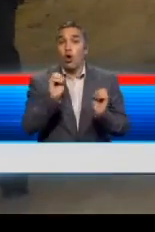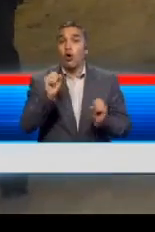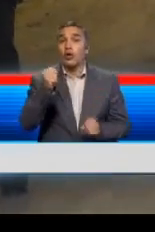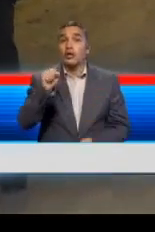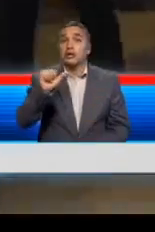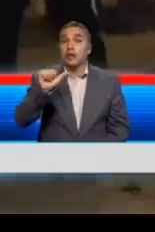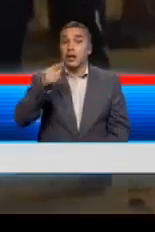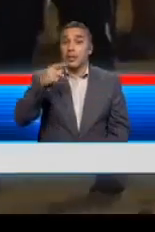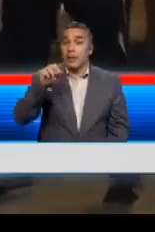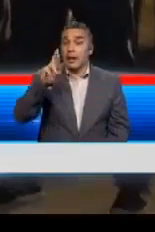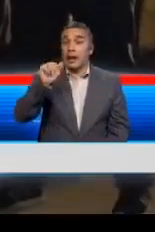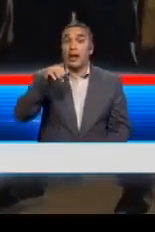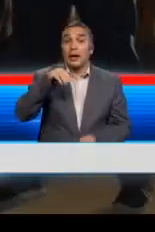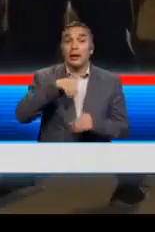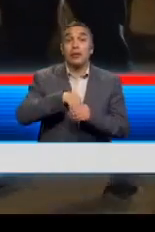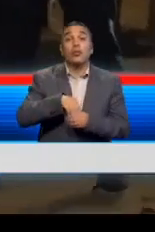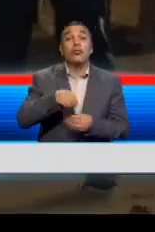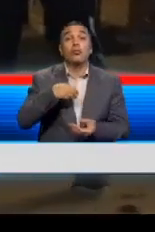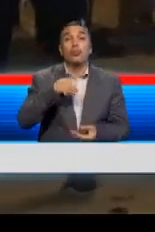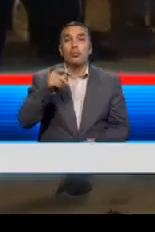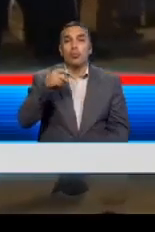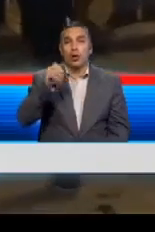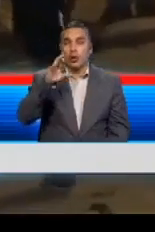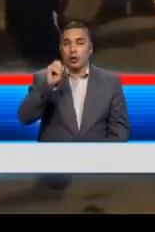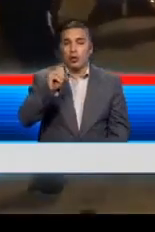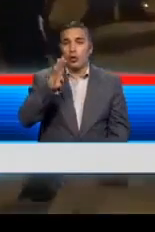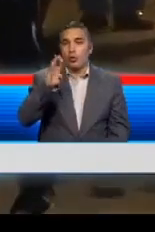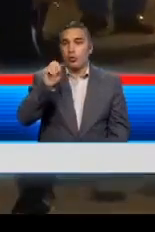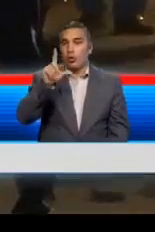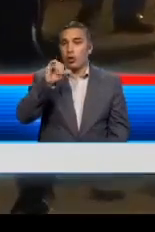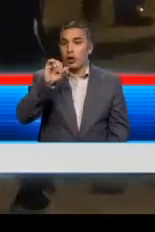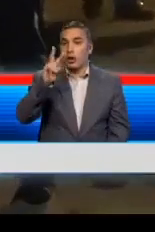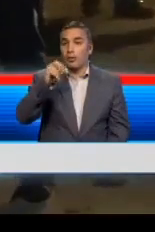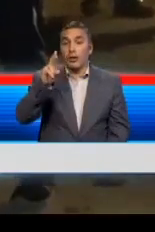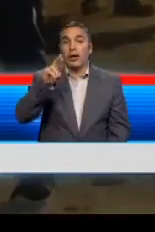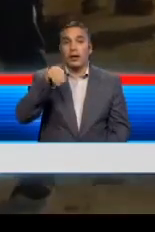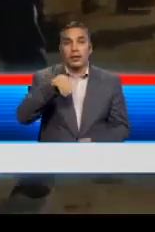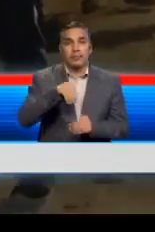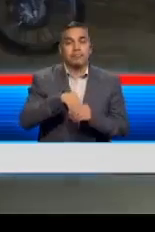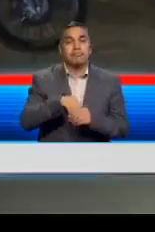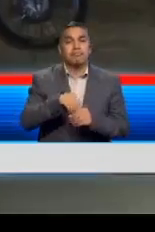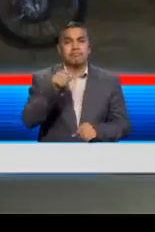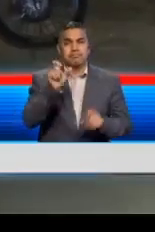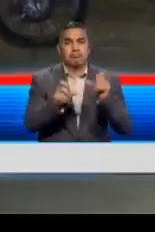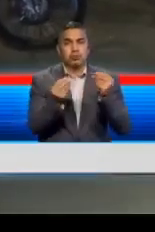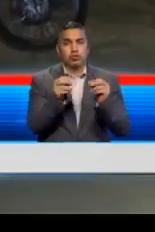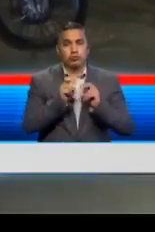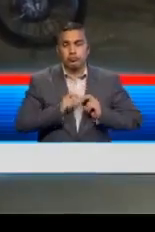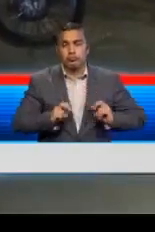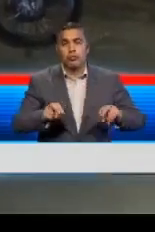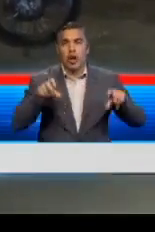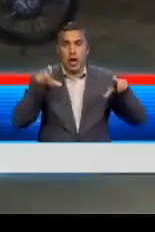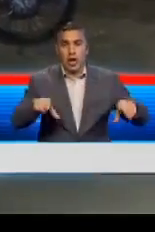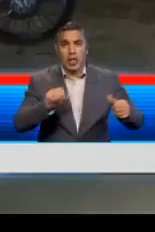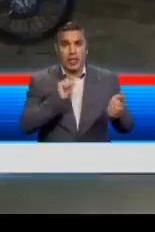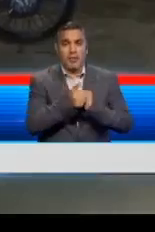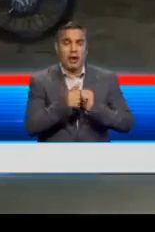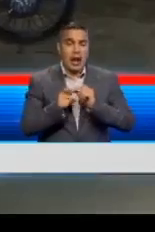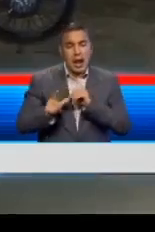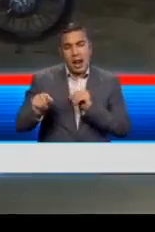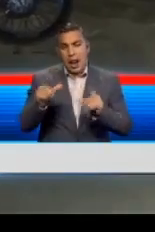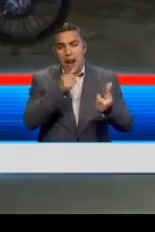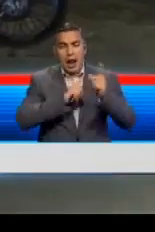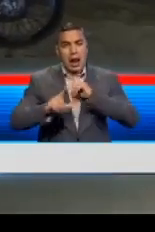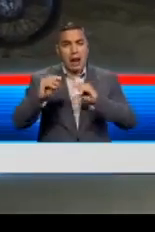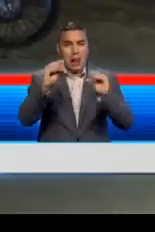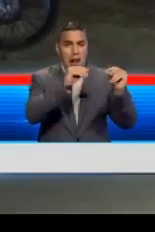Zapera, en la parroquia Puerto Bolívar del cantón Machala, donde varias personas que libaban cerca de una cancha deportiva